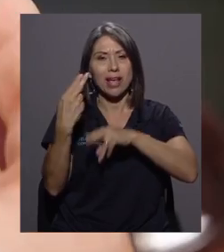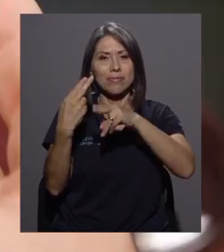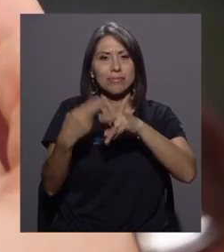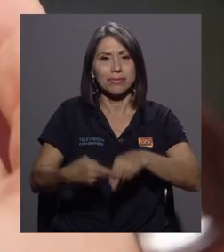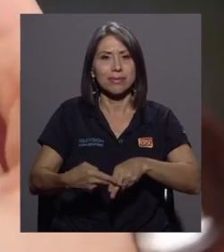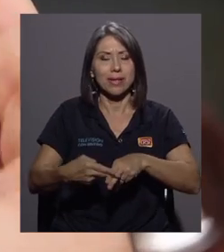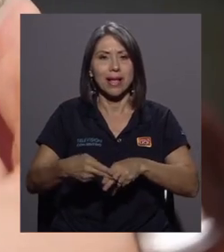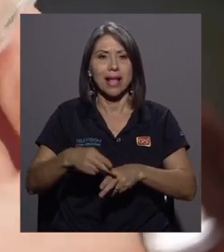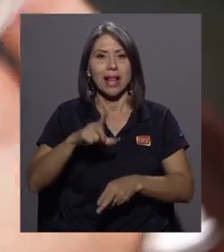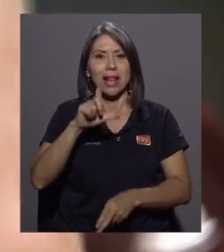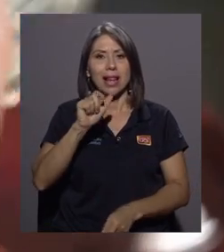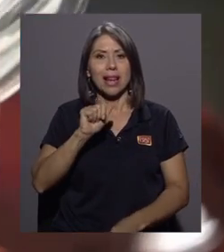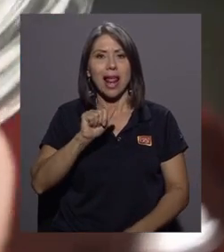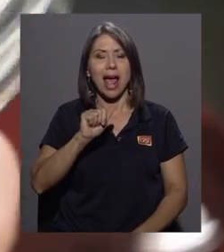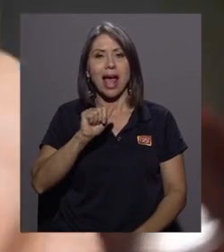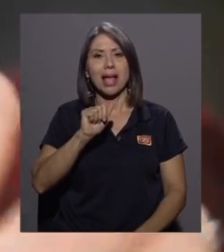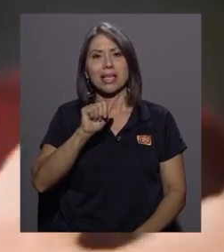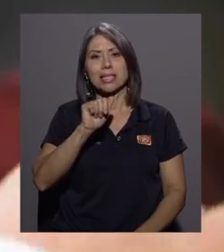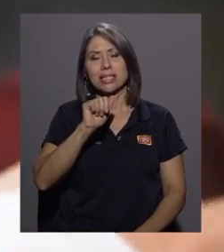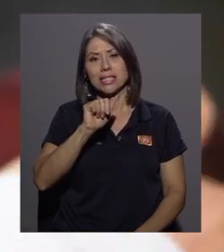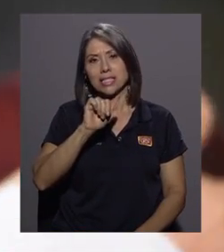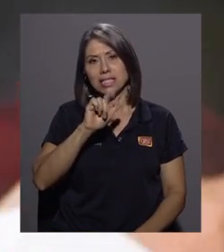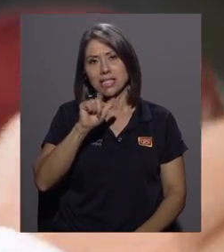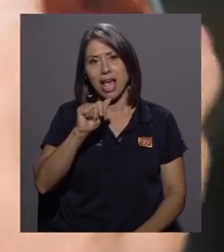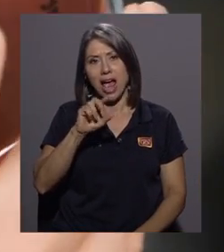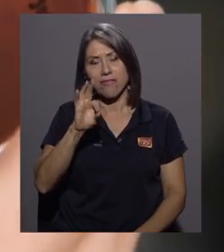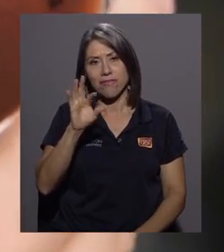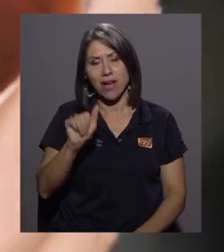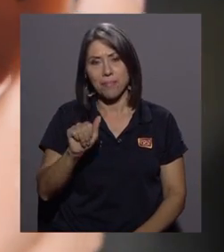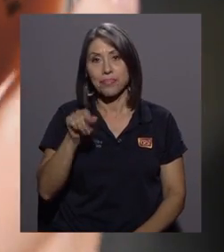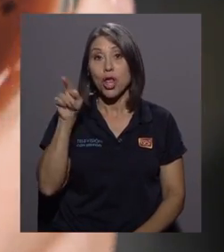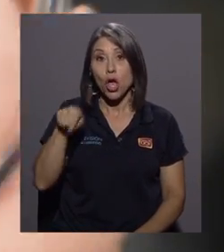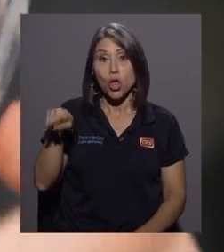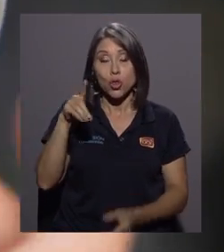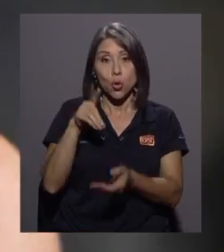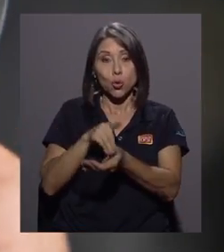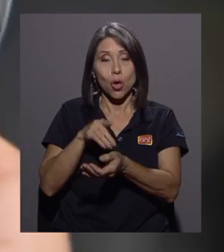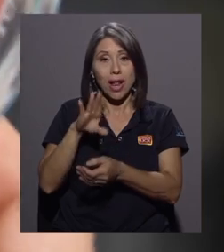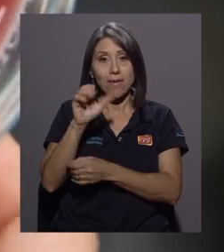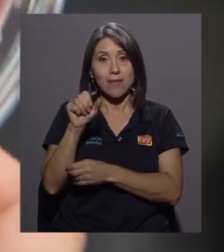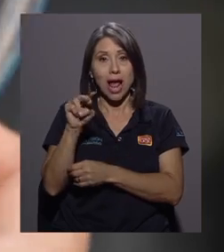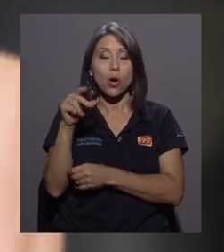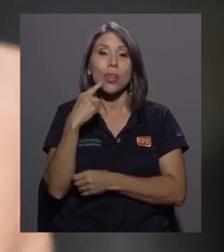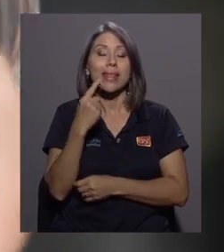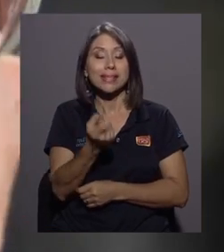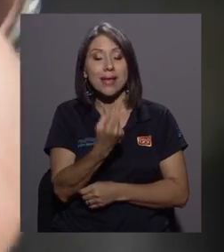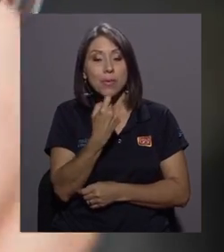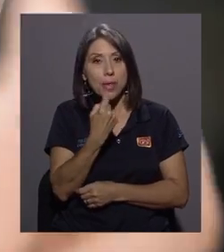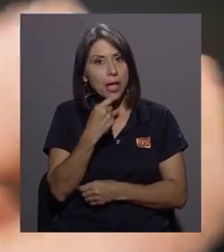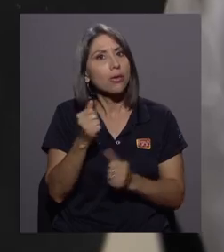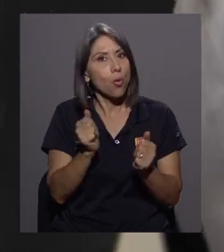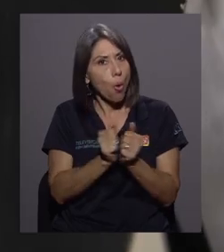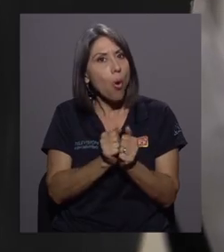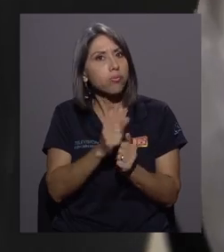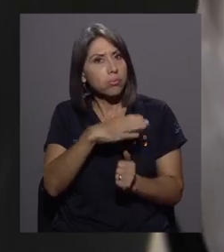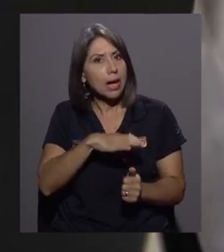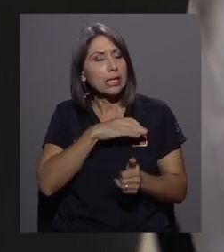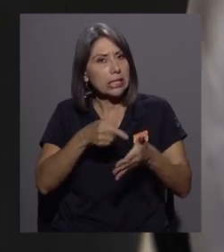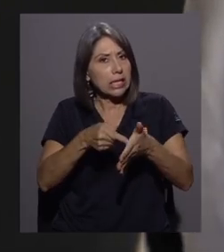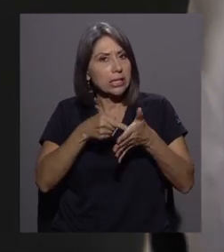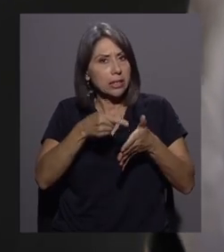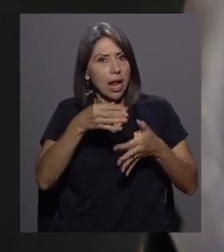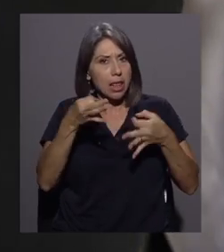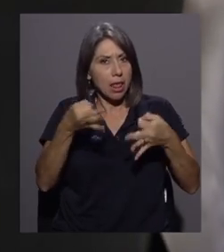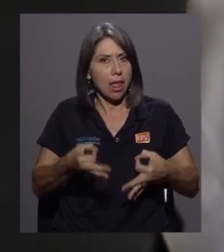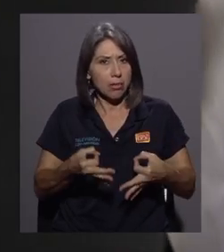conocido como la YAFA. De acuerdo con la doctora Blanco, el medicamento cumple con los estándares de calidad. Sin embargo,